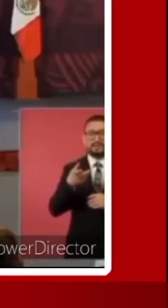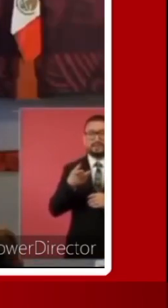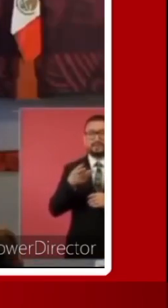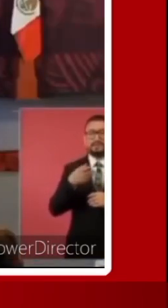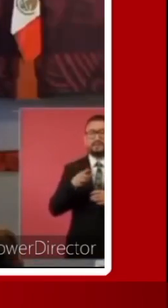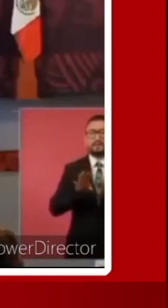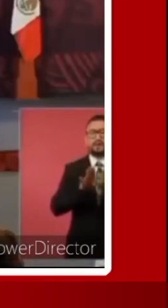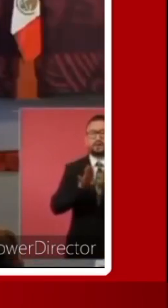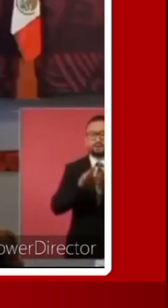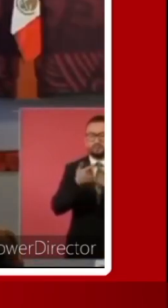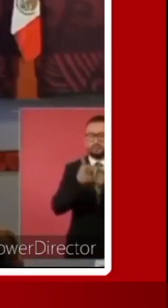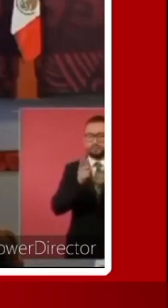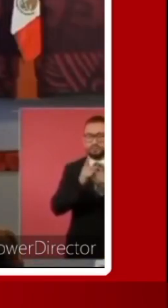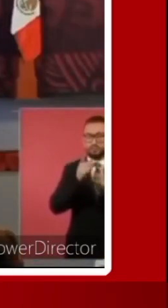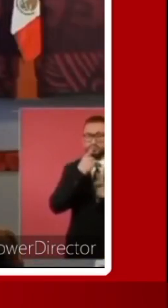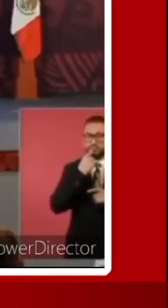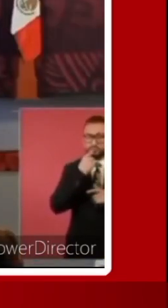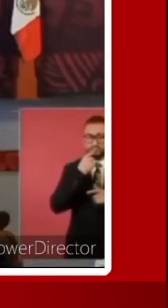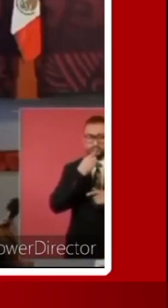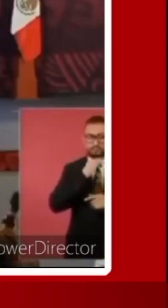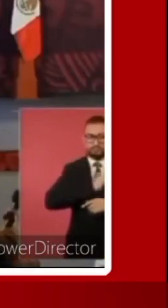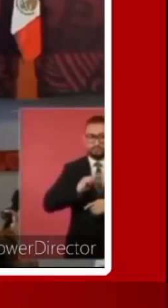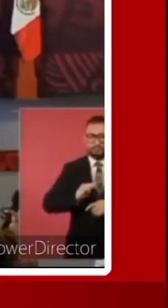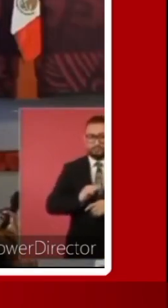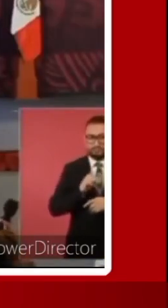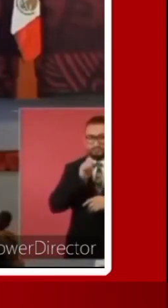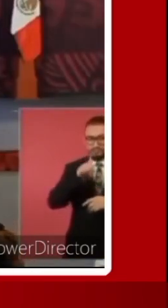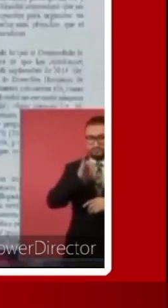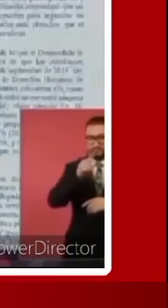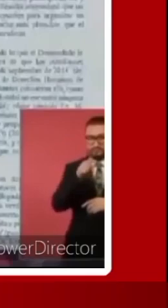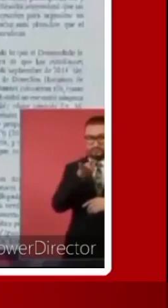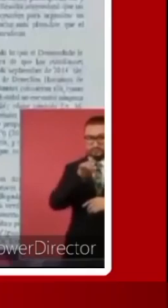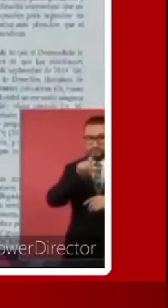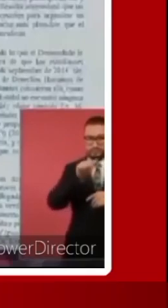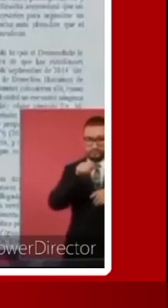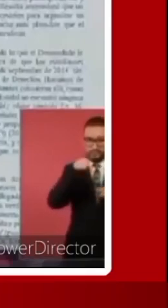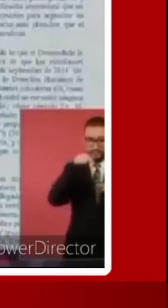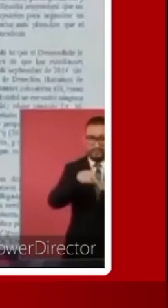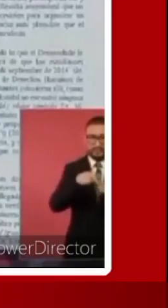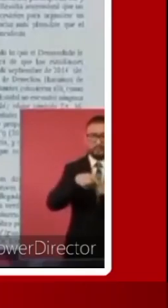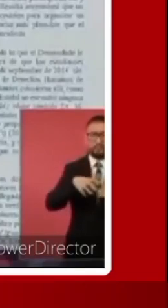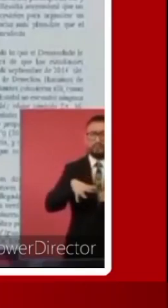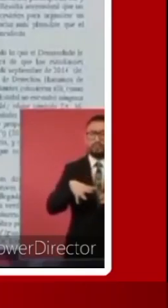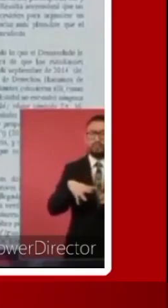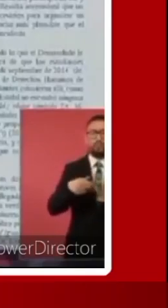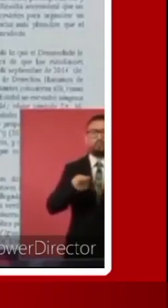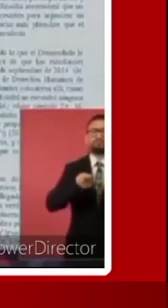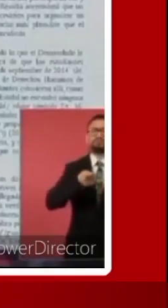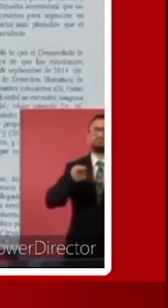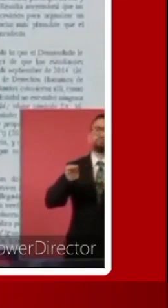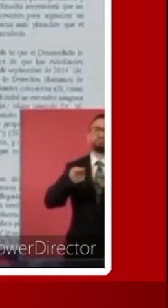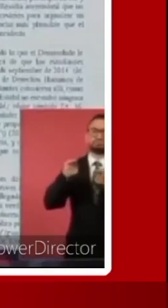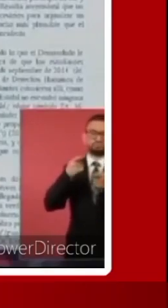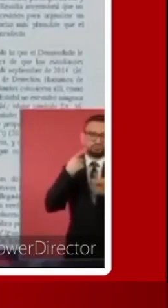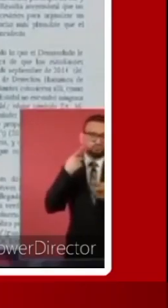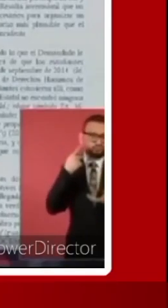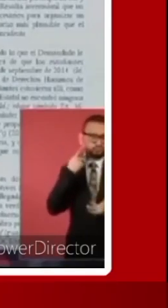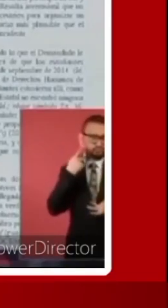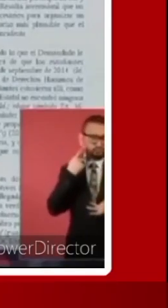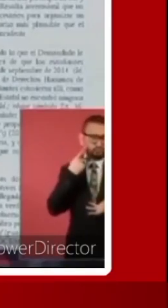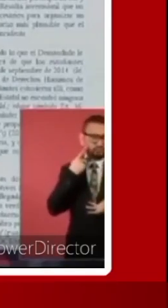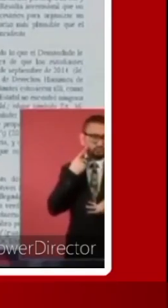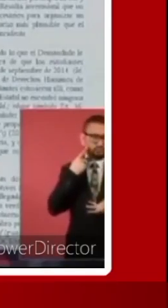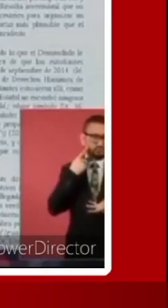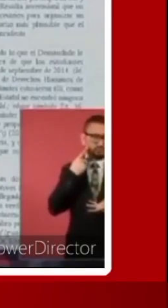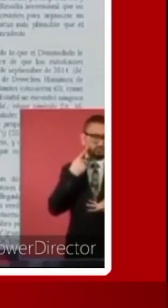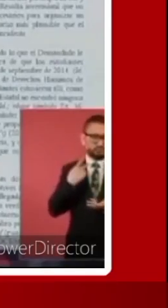Unidos. Y cuando sabemos que sacó su libro Su Verdad Histórica, culpó a otros como Genaro García Luna y Omar García Harfuch. Pues a lo mejor